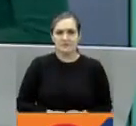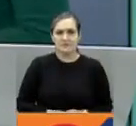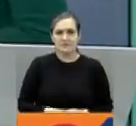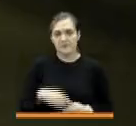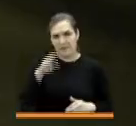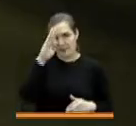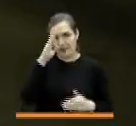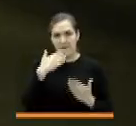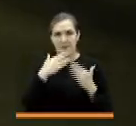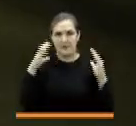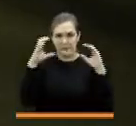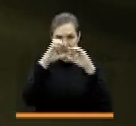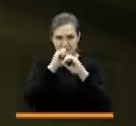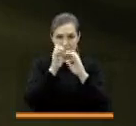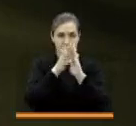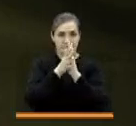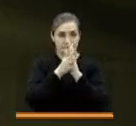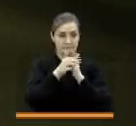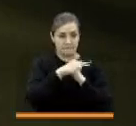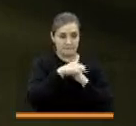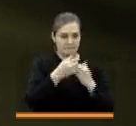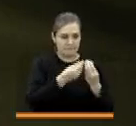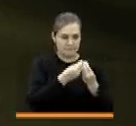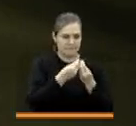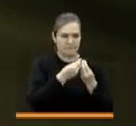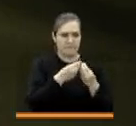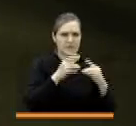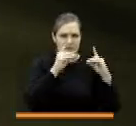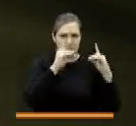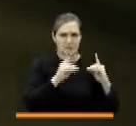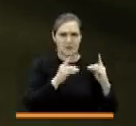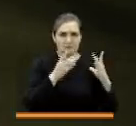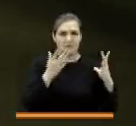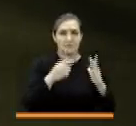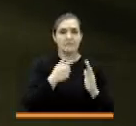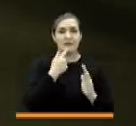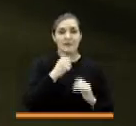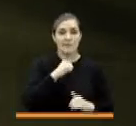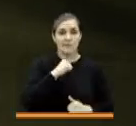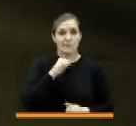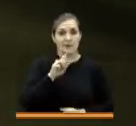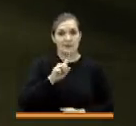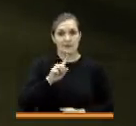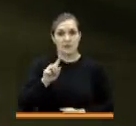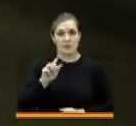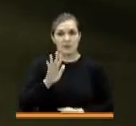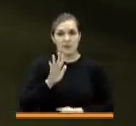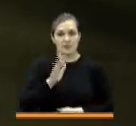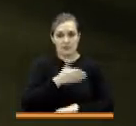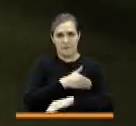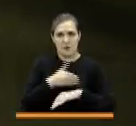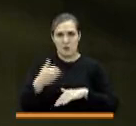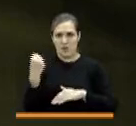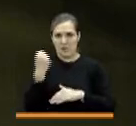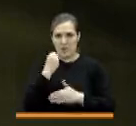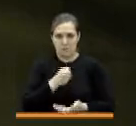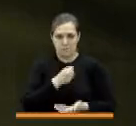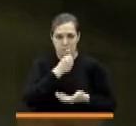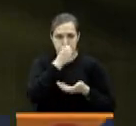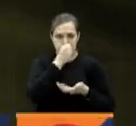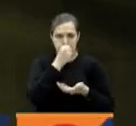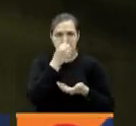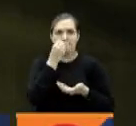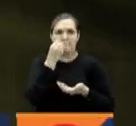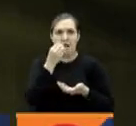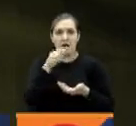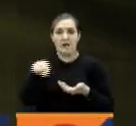Hola, muy buenas noches. Básicamente ofrecieron una recompensa de hasta 115 millones de pesos, dineros que serán aportados por parte de la